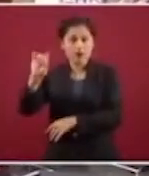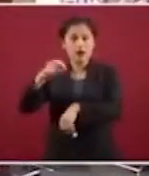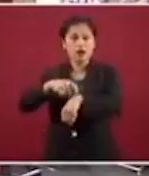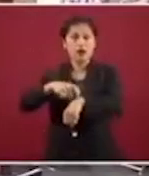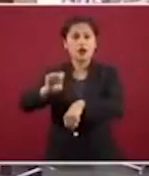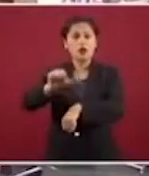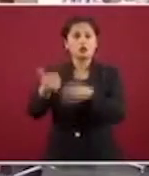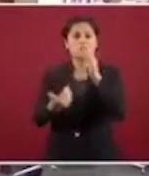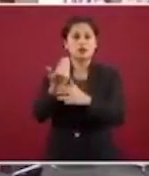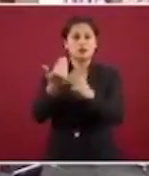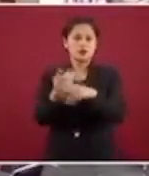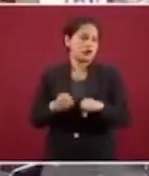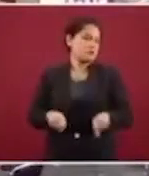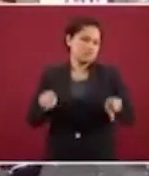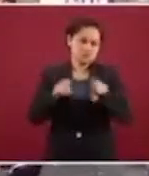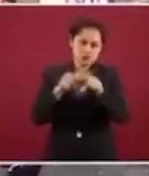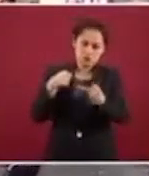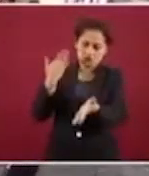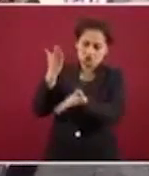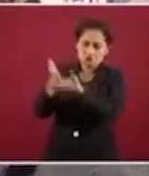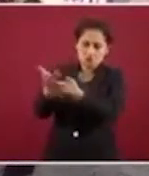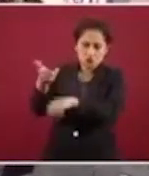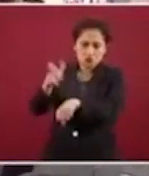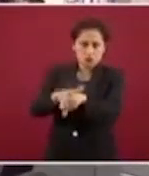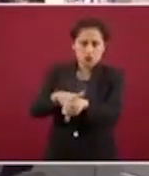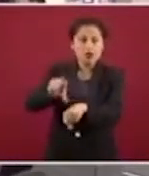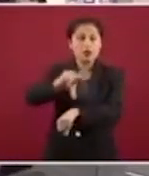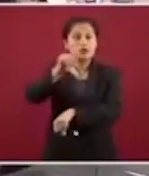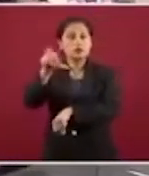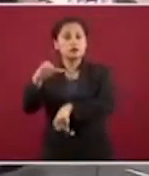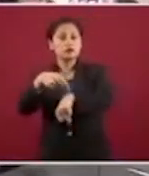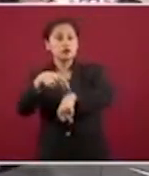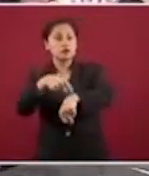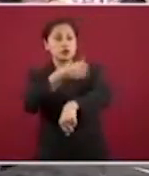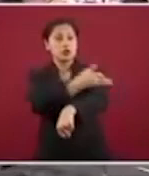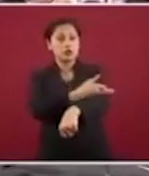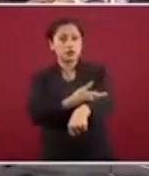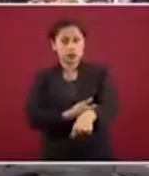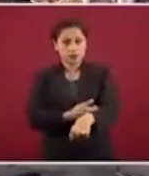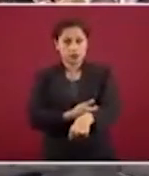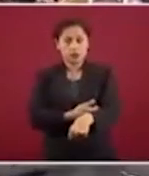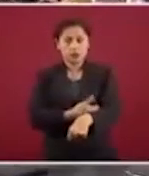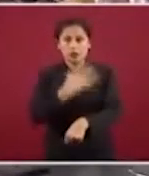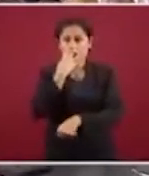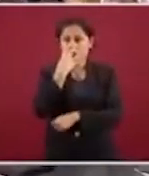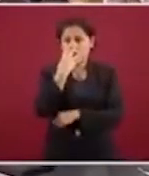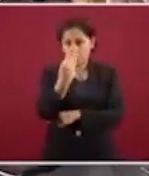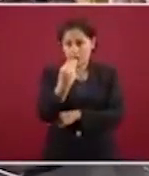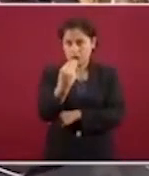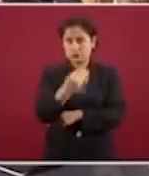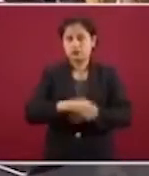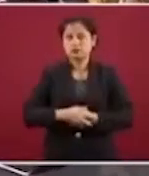mismo, y por la tarde en Coyoacán. Voy a